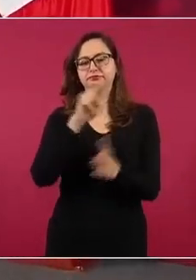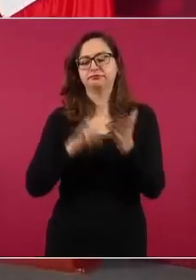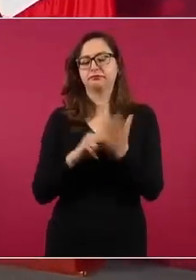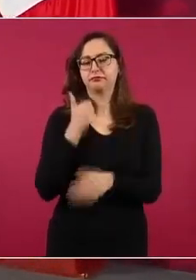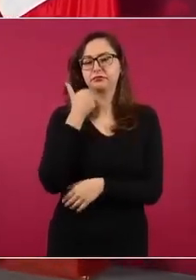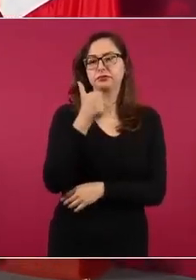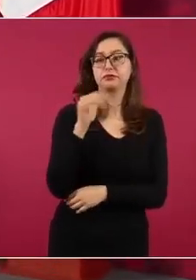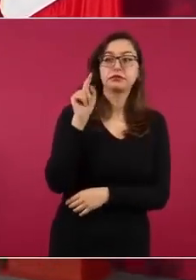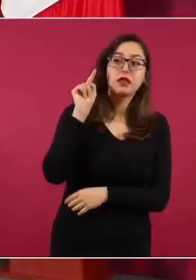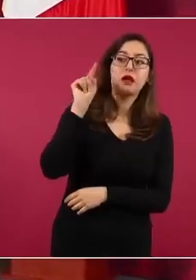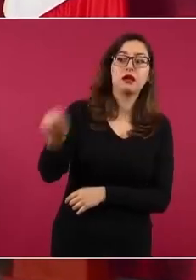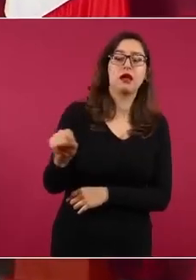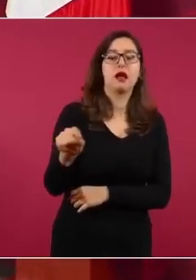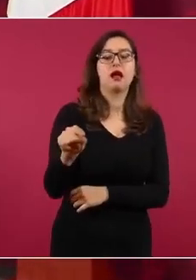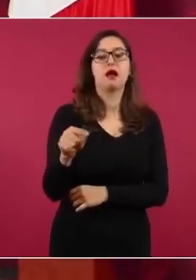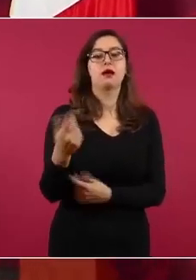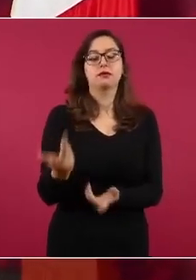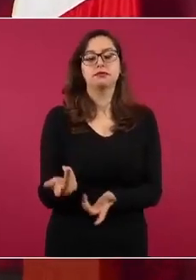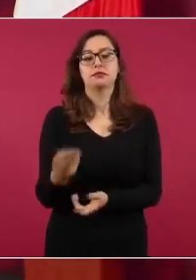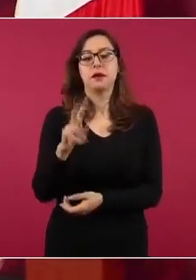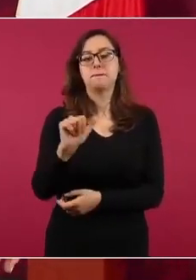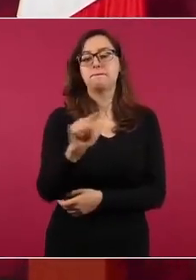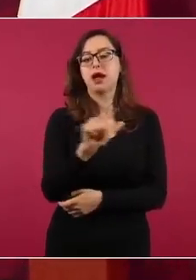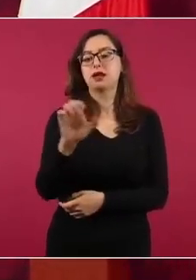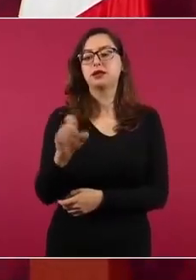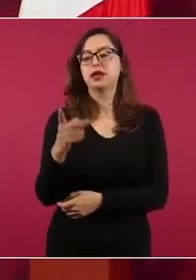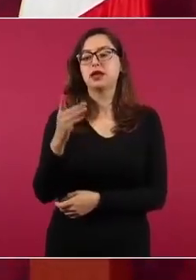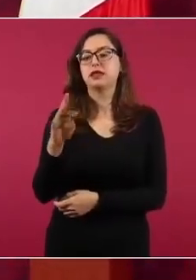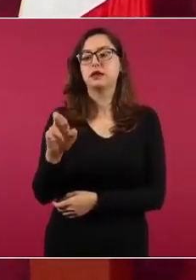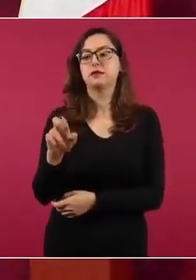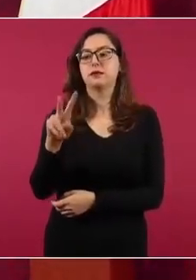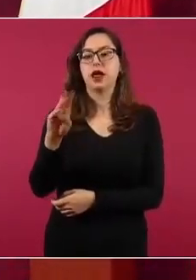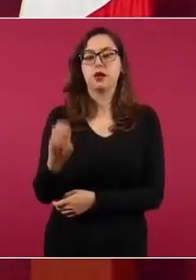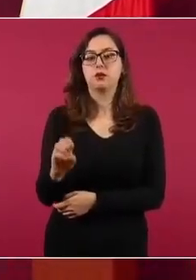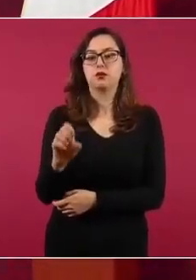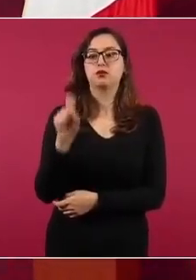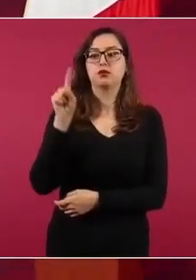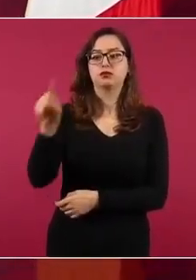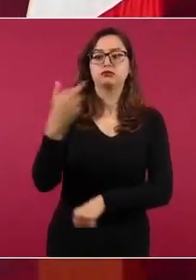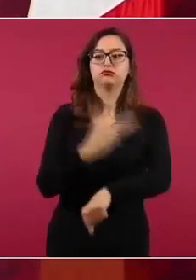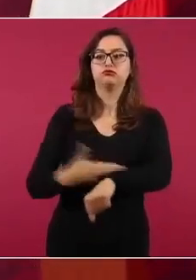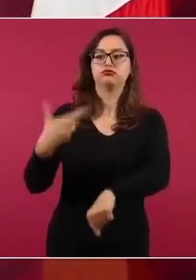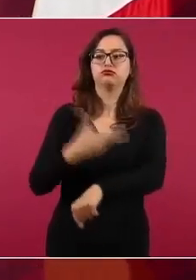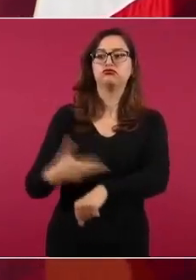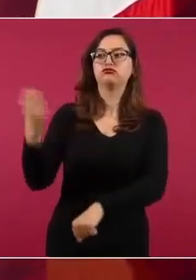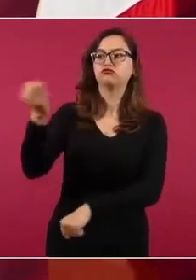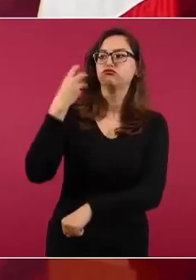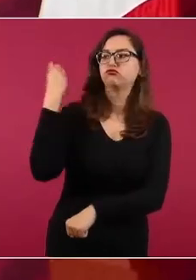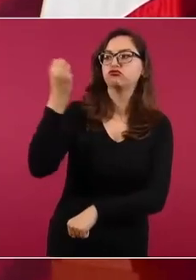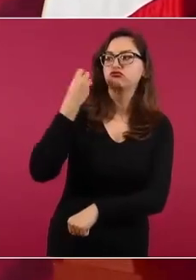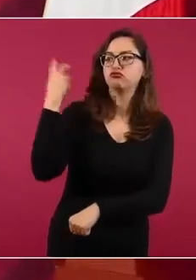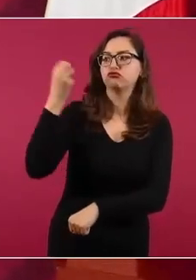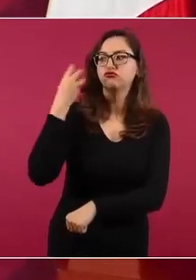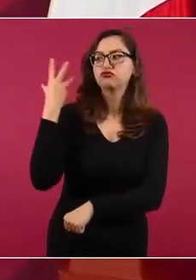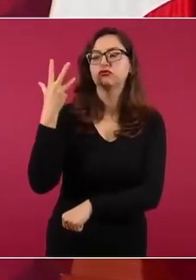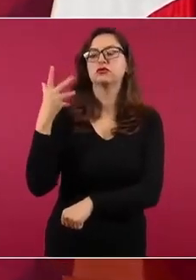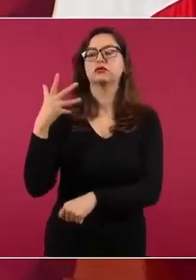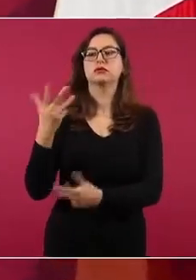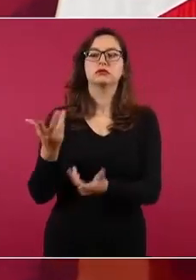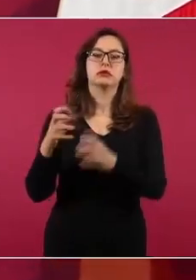Bravo, organizado por Televisa. Y estaban todos los empresarios